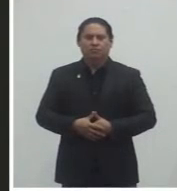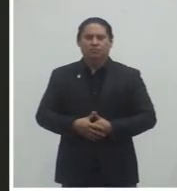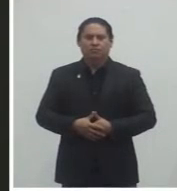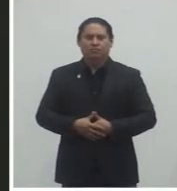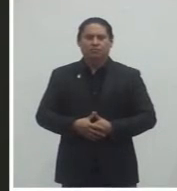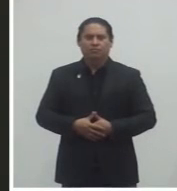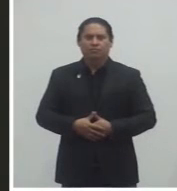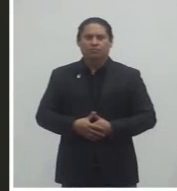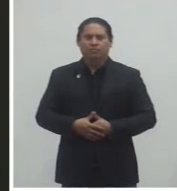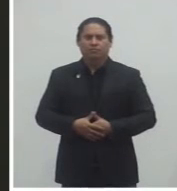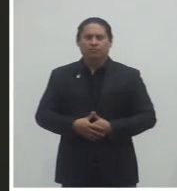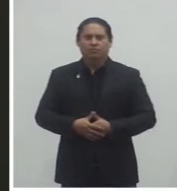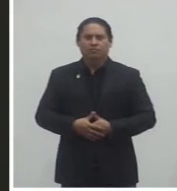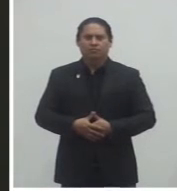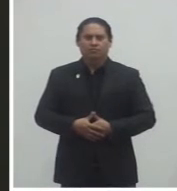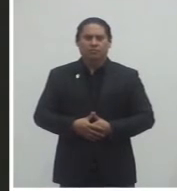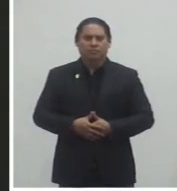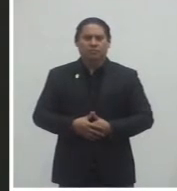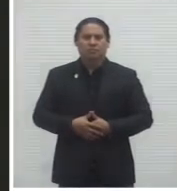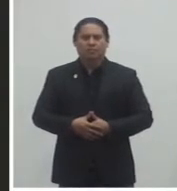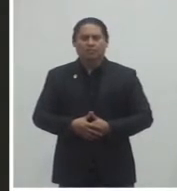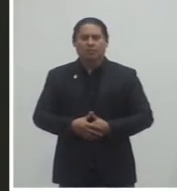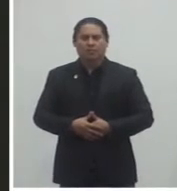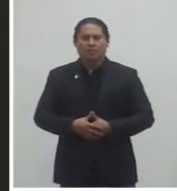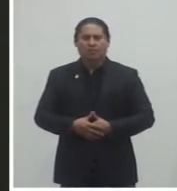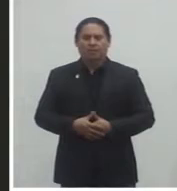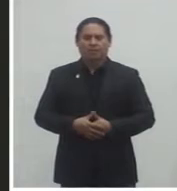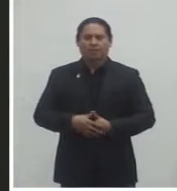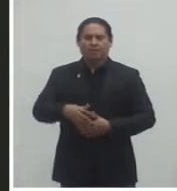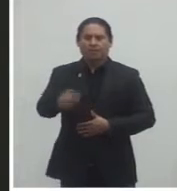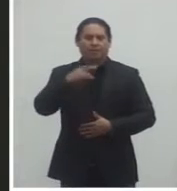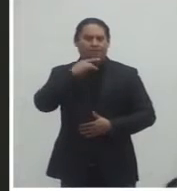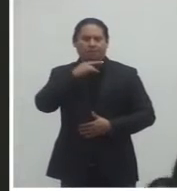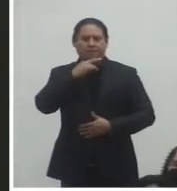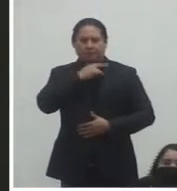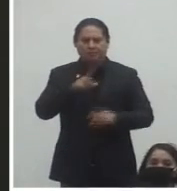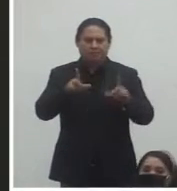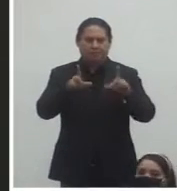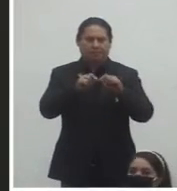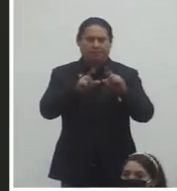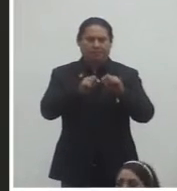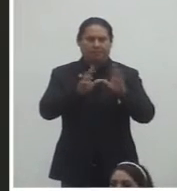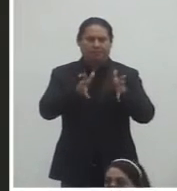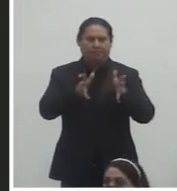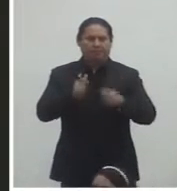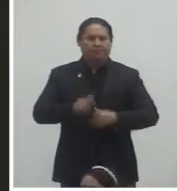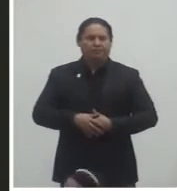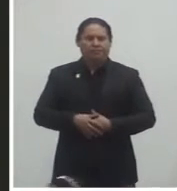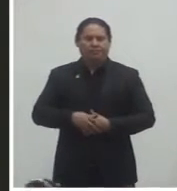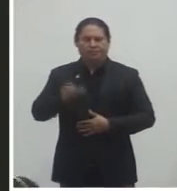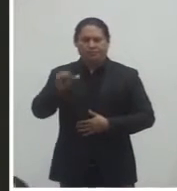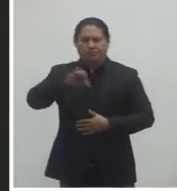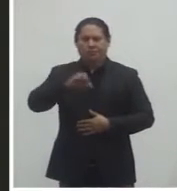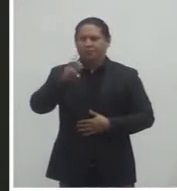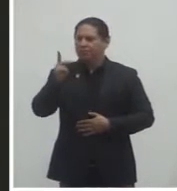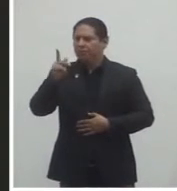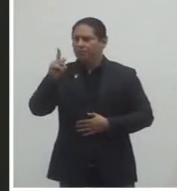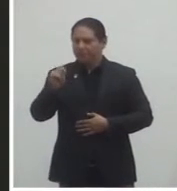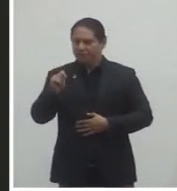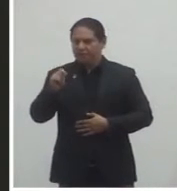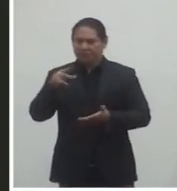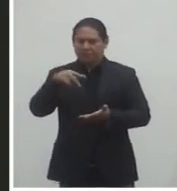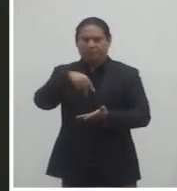muy, muy rápido, preciso y conciso. Ya es ganancia que hoy el PT haya subido